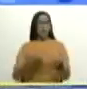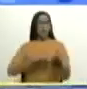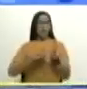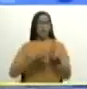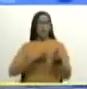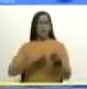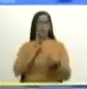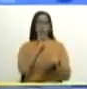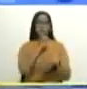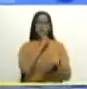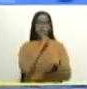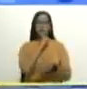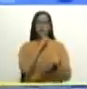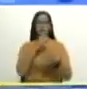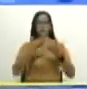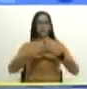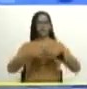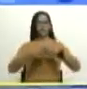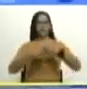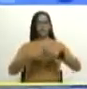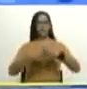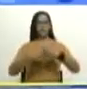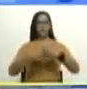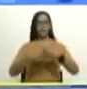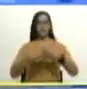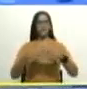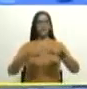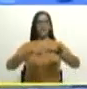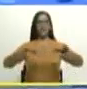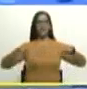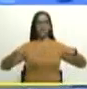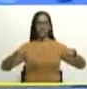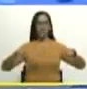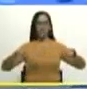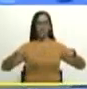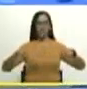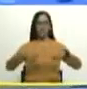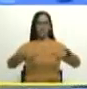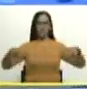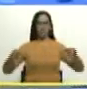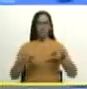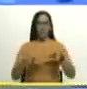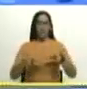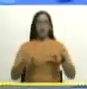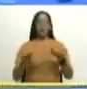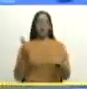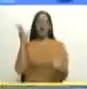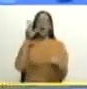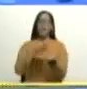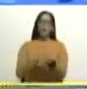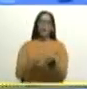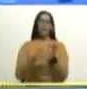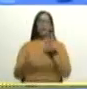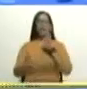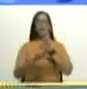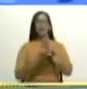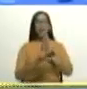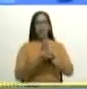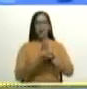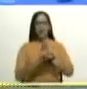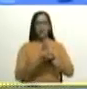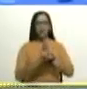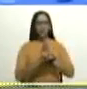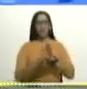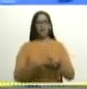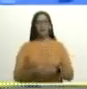hemos llamado motores de carácter territorial, con la aprobación de la ley orgánica